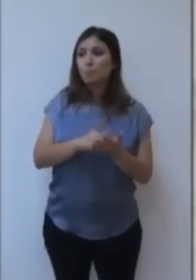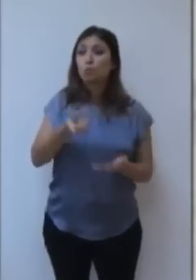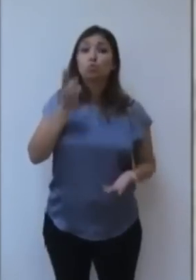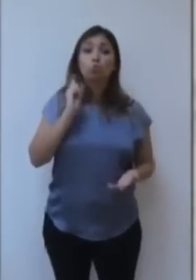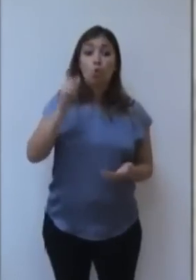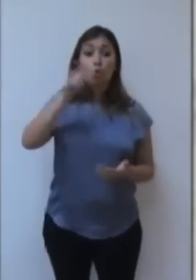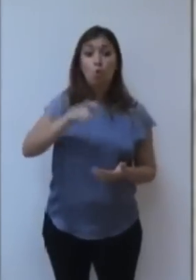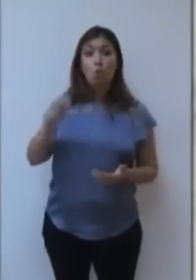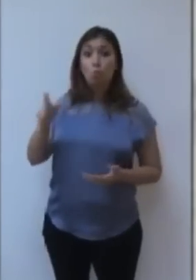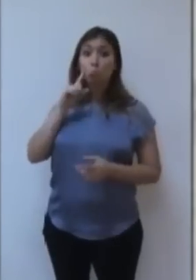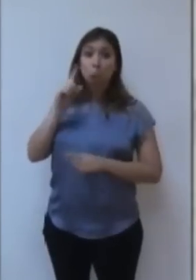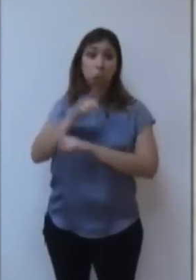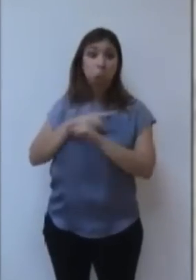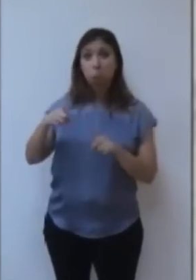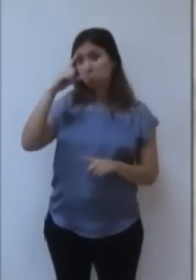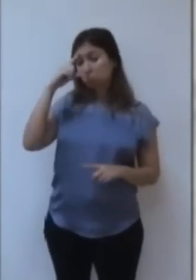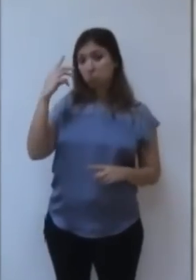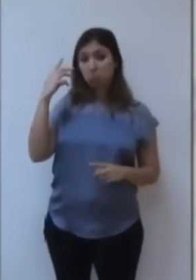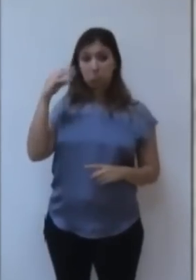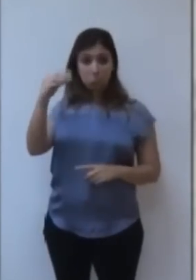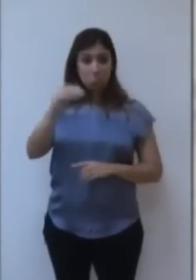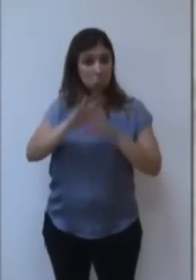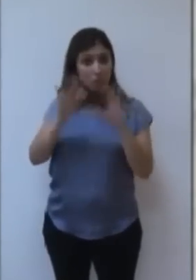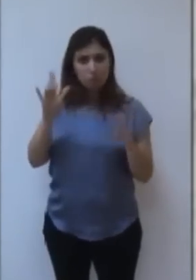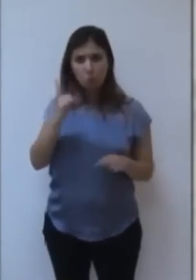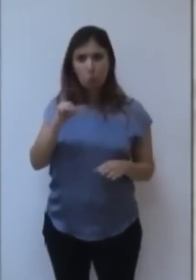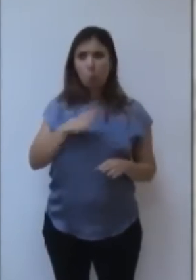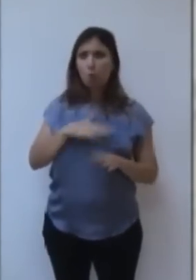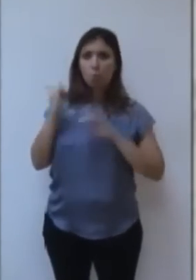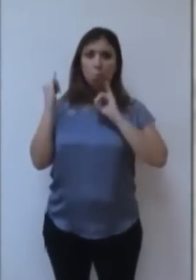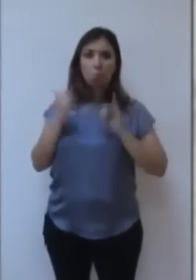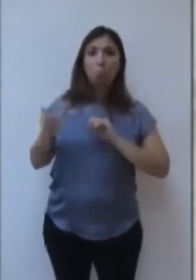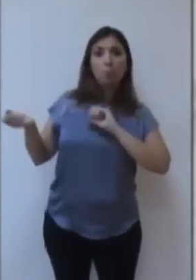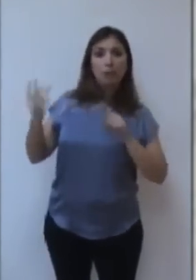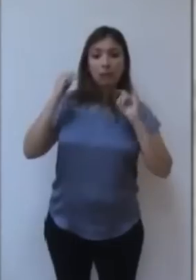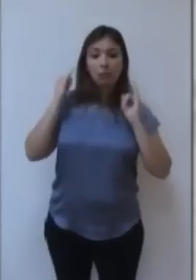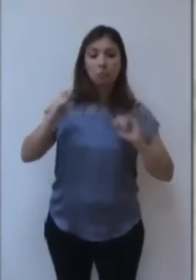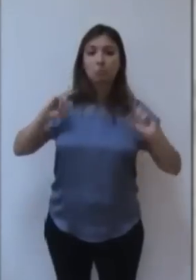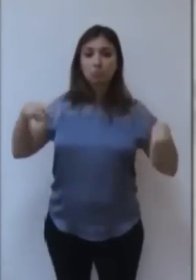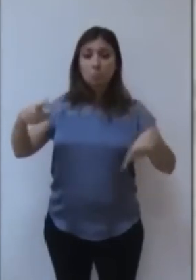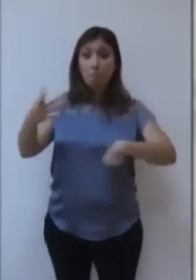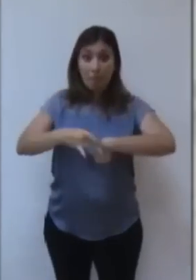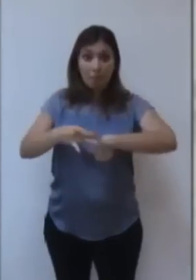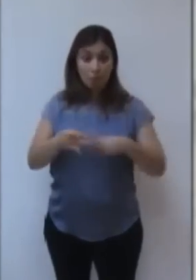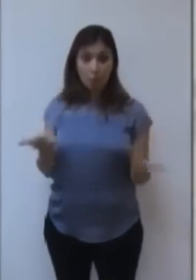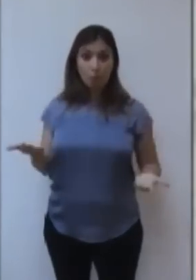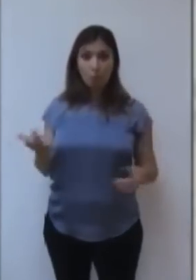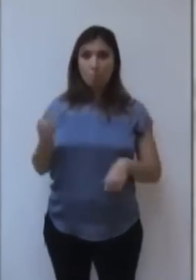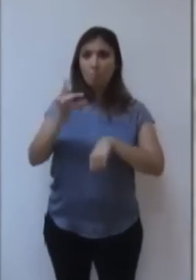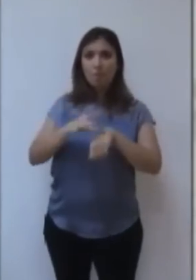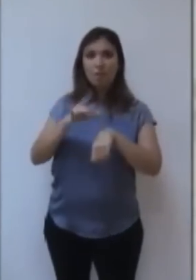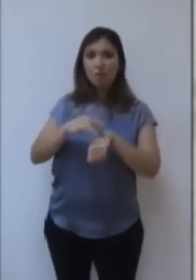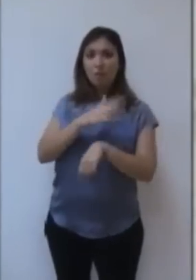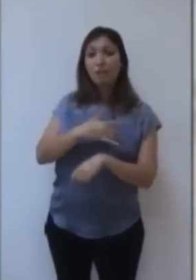para las personas que tienen un déficit cognitivo, sino, por ejemplo, pues para un inmigrante que acaba de llegar a España y que va al médico y que el médico le